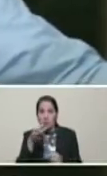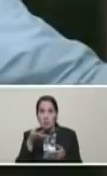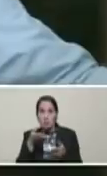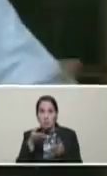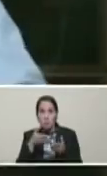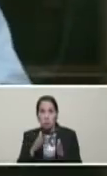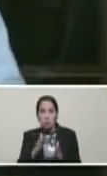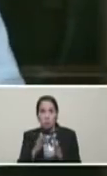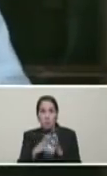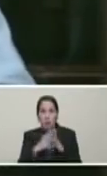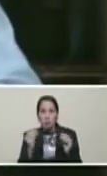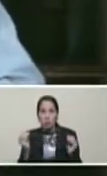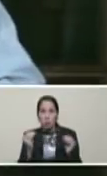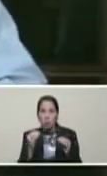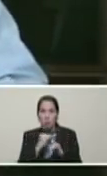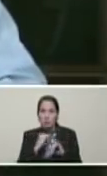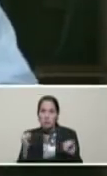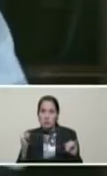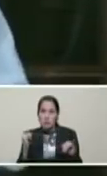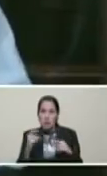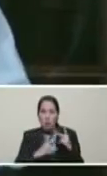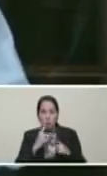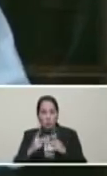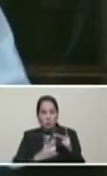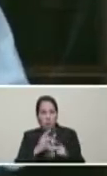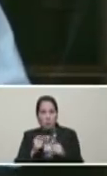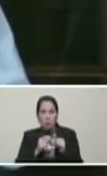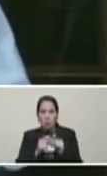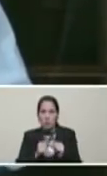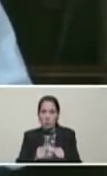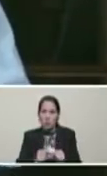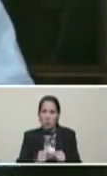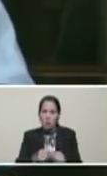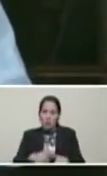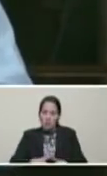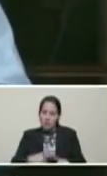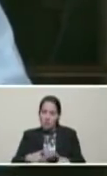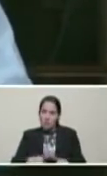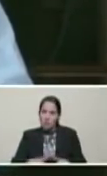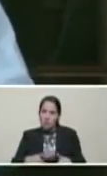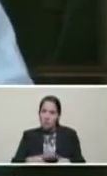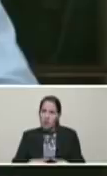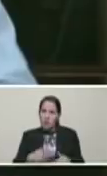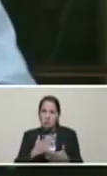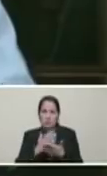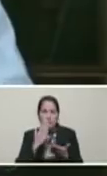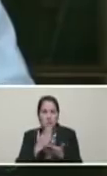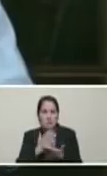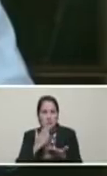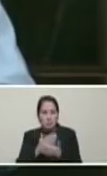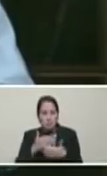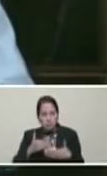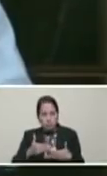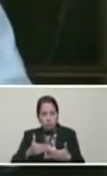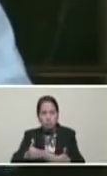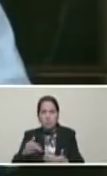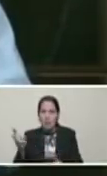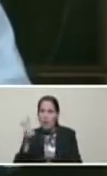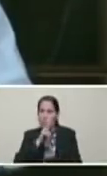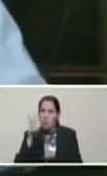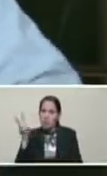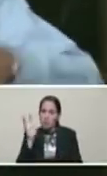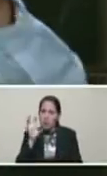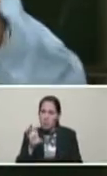así que todos los sectores productivos continuemos en este empeño inmenso empeño por echar adelante a nuestra